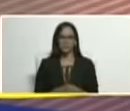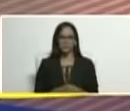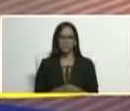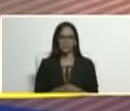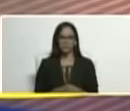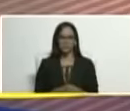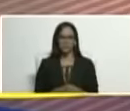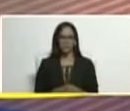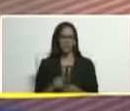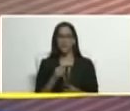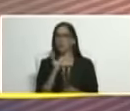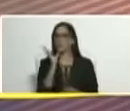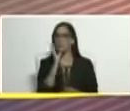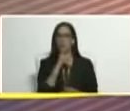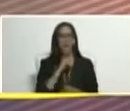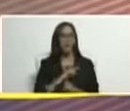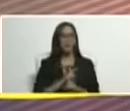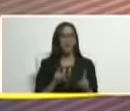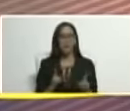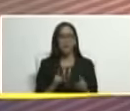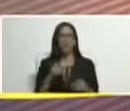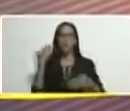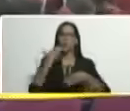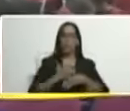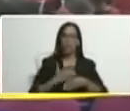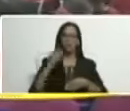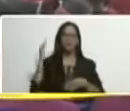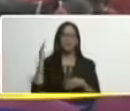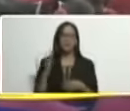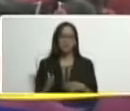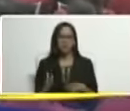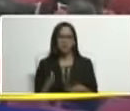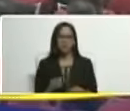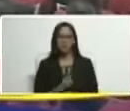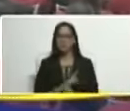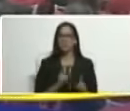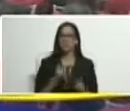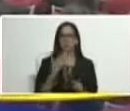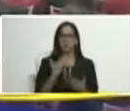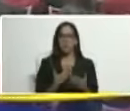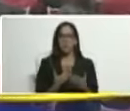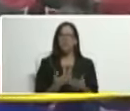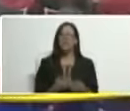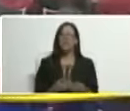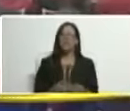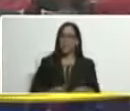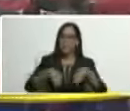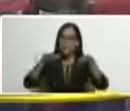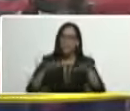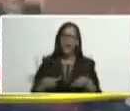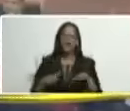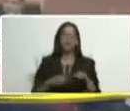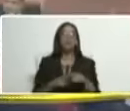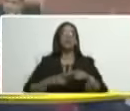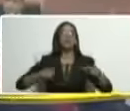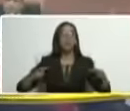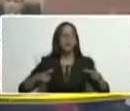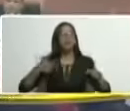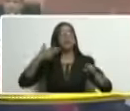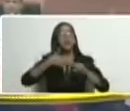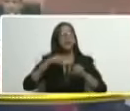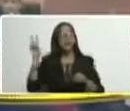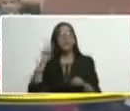Y no va a haber bloqueo, sanciones, ni licencias que paren el crecimiento del